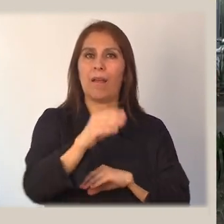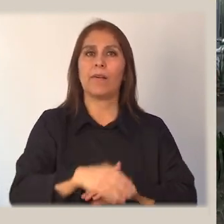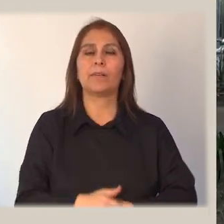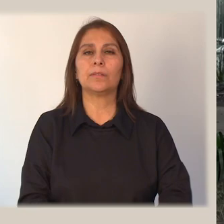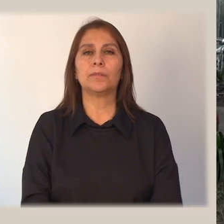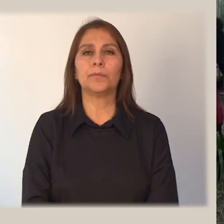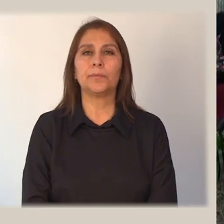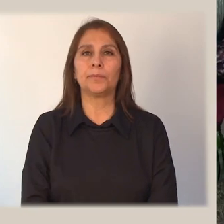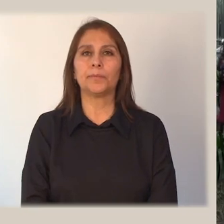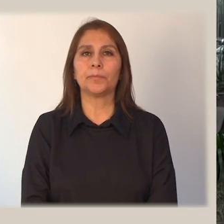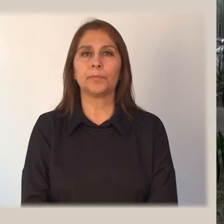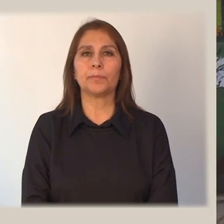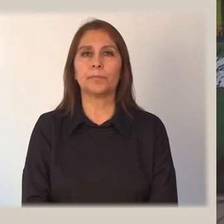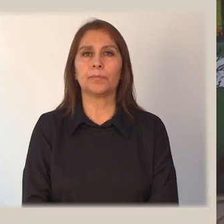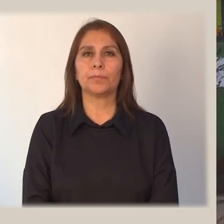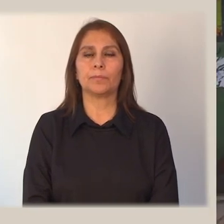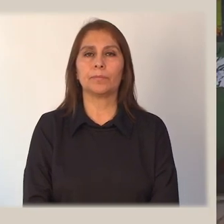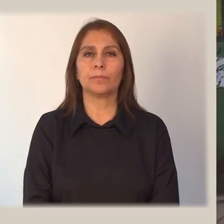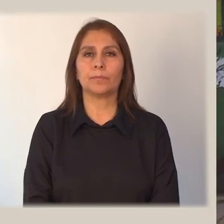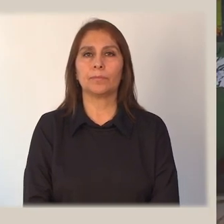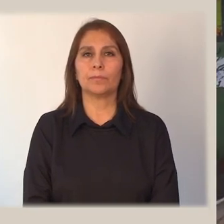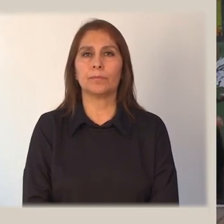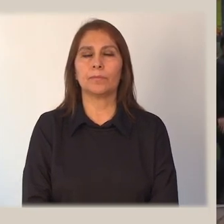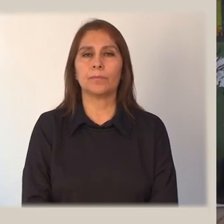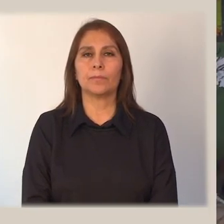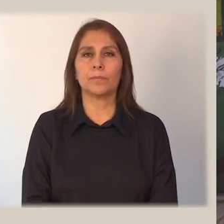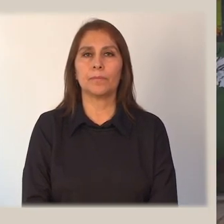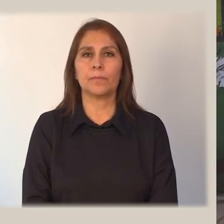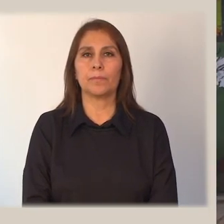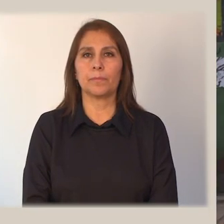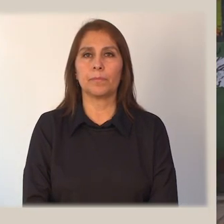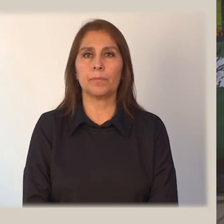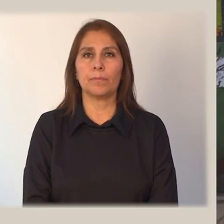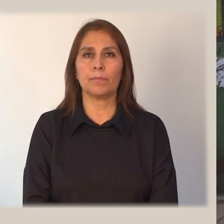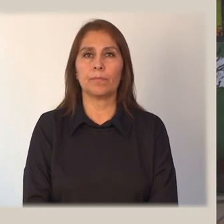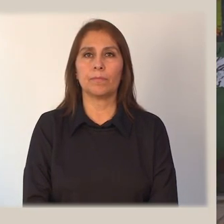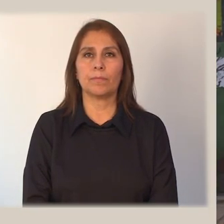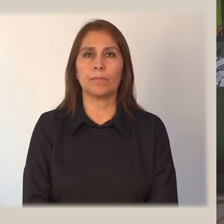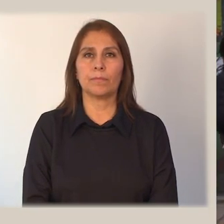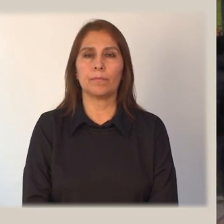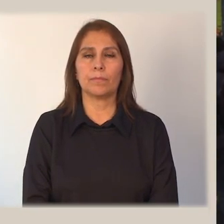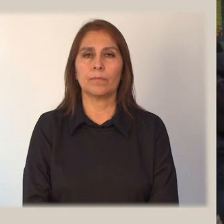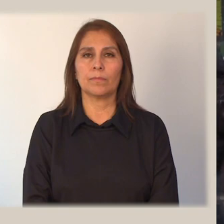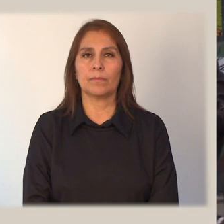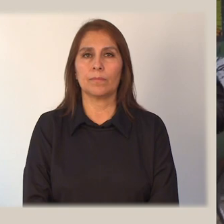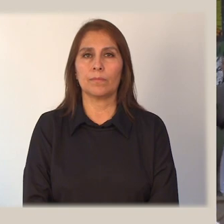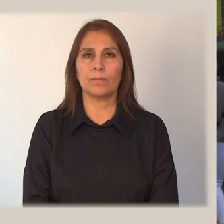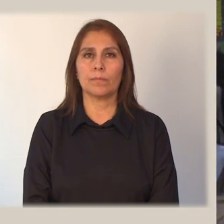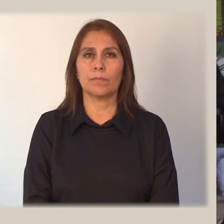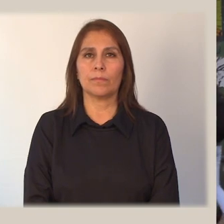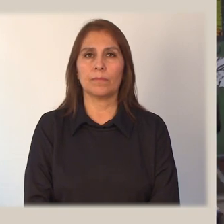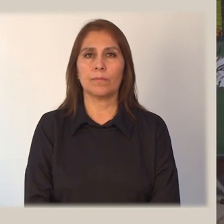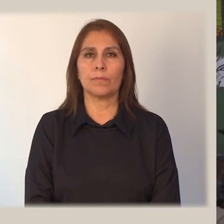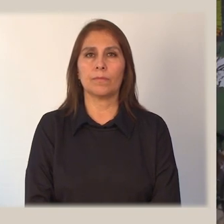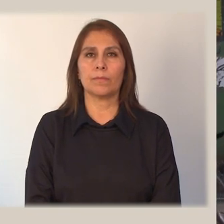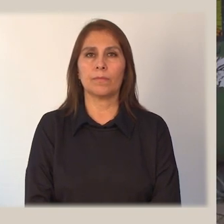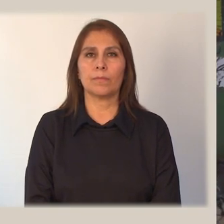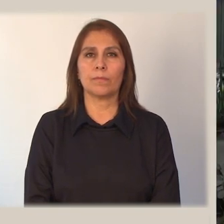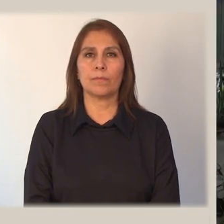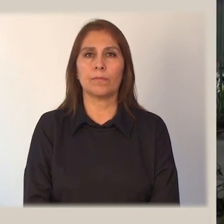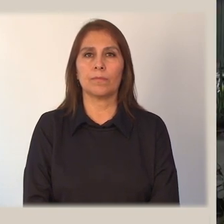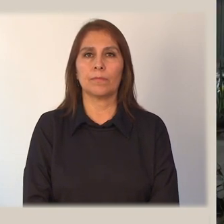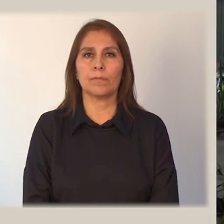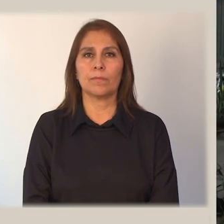foreign languages? No, what is it about? Yeah, they're building a new program in which they're creating 4 elective courses open to the whole